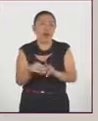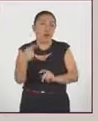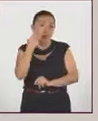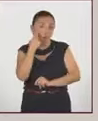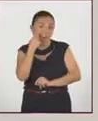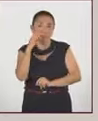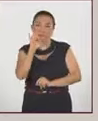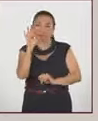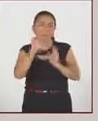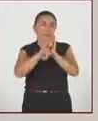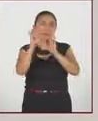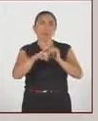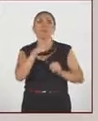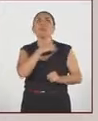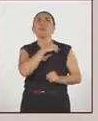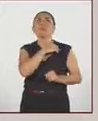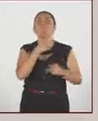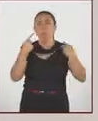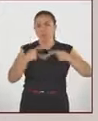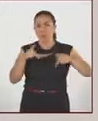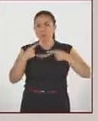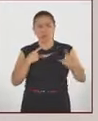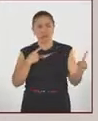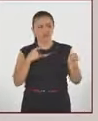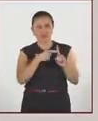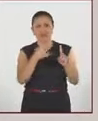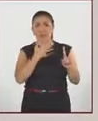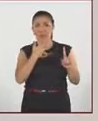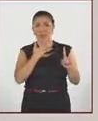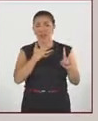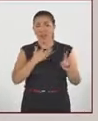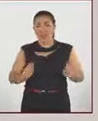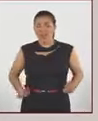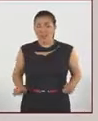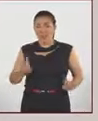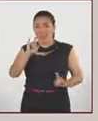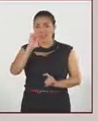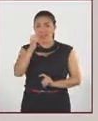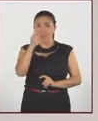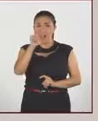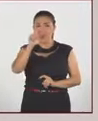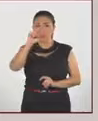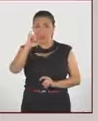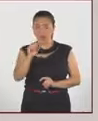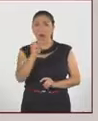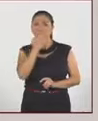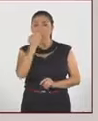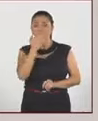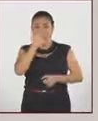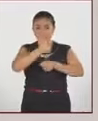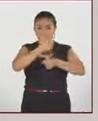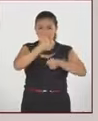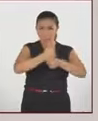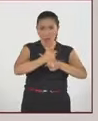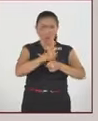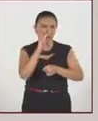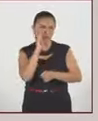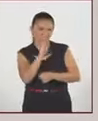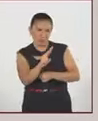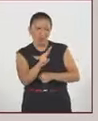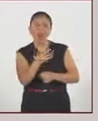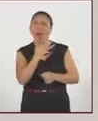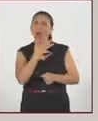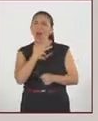si algún paciente o alumno tiene displasia de cadera y está en la primaria, ya vamos a ver asimetrías